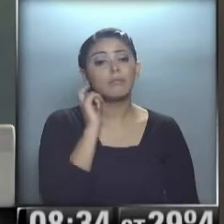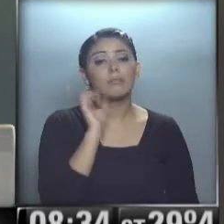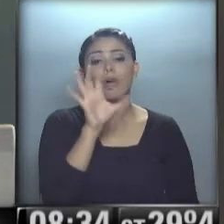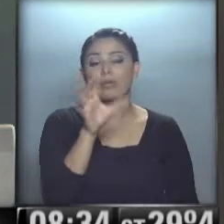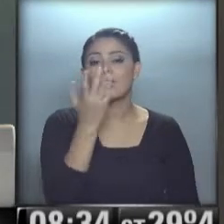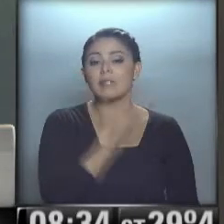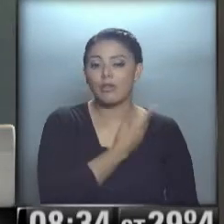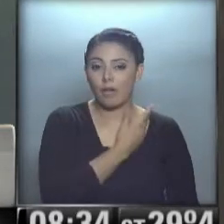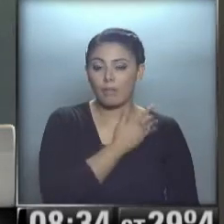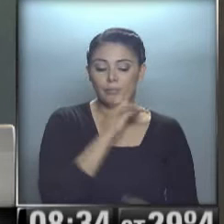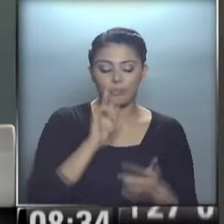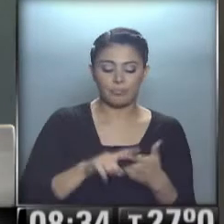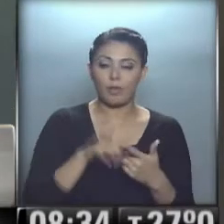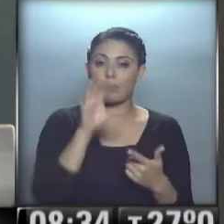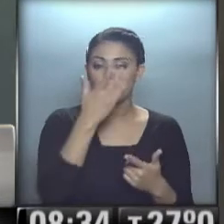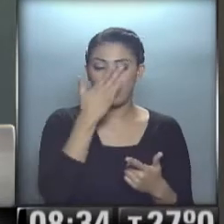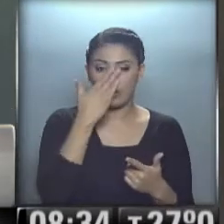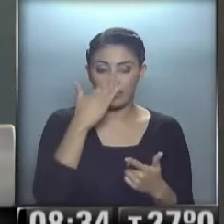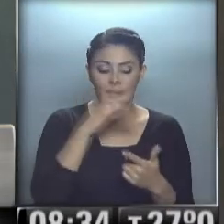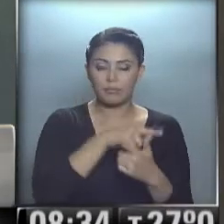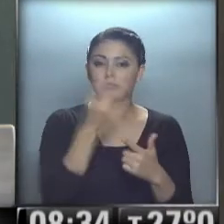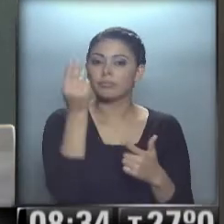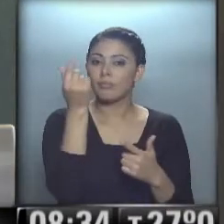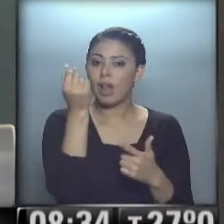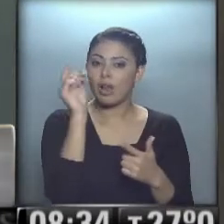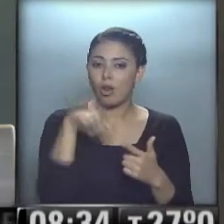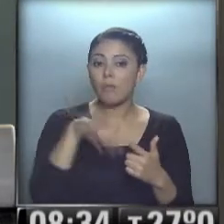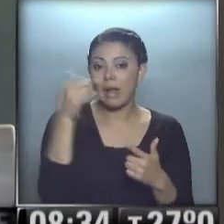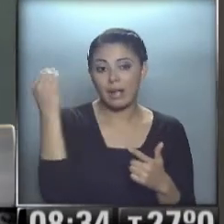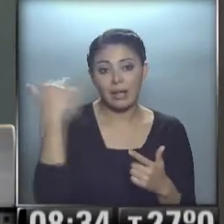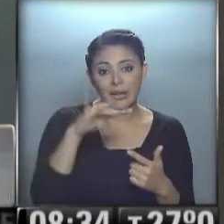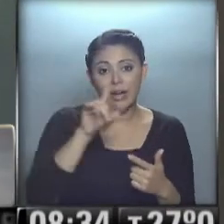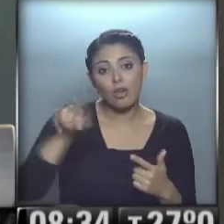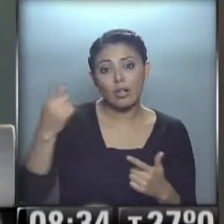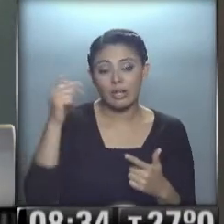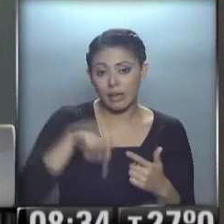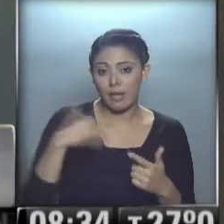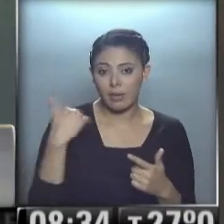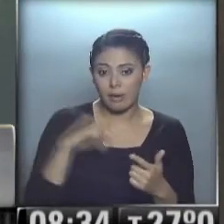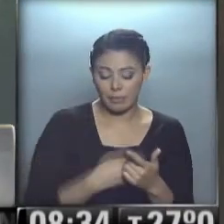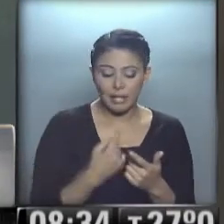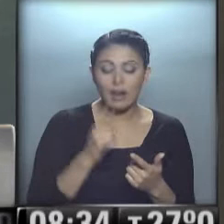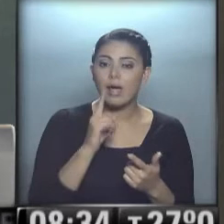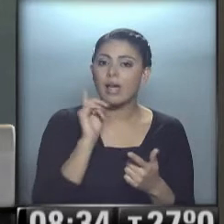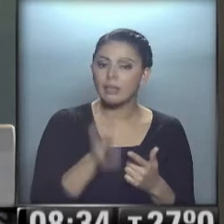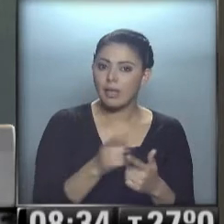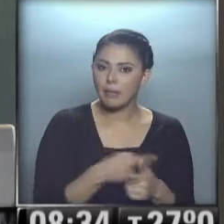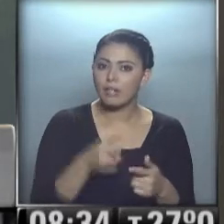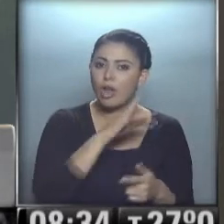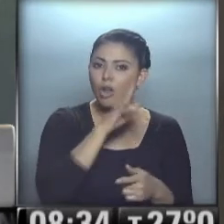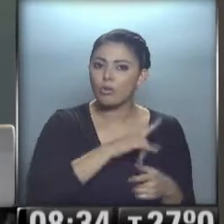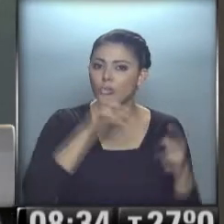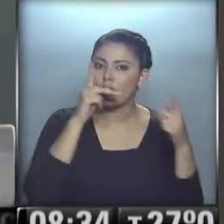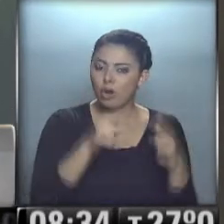de Santa Fe y provincia de Córdoba, las tarifas son mucho más elevadas que las existentes aquí y también tienen interrupciones en el